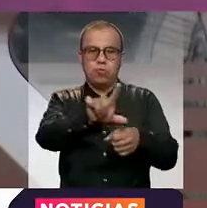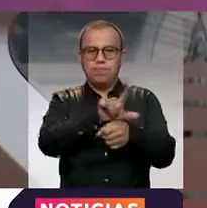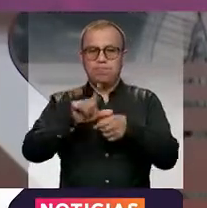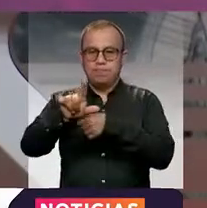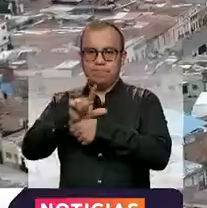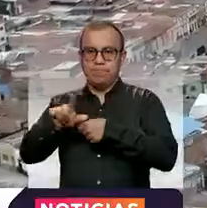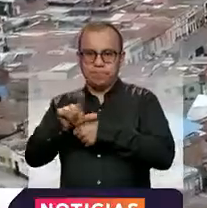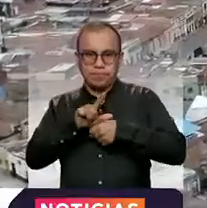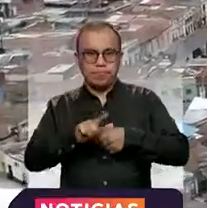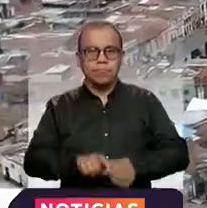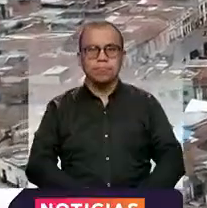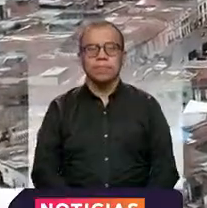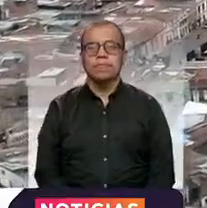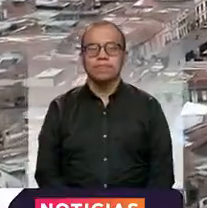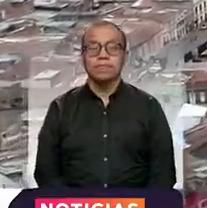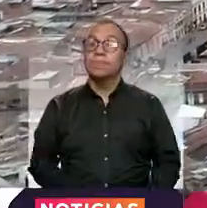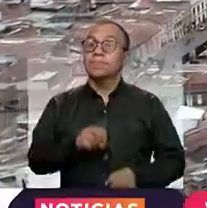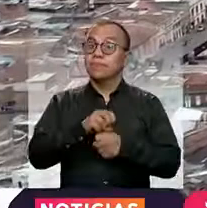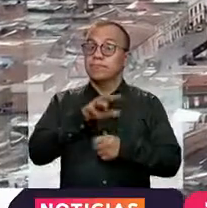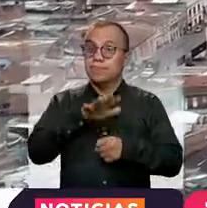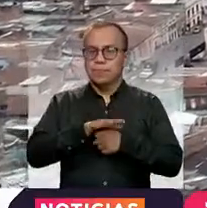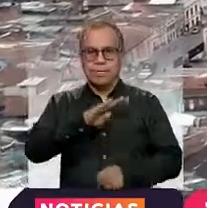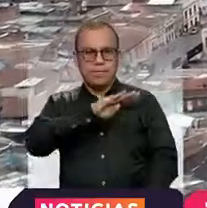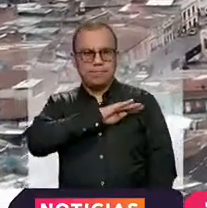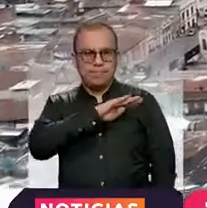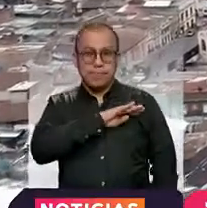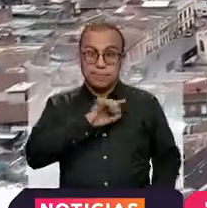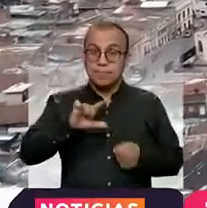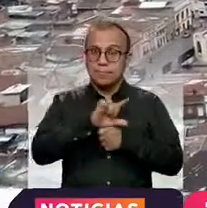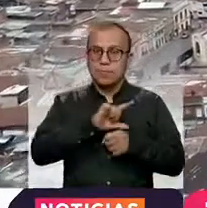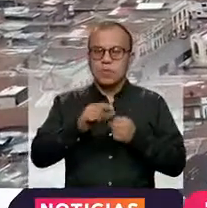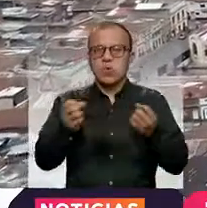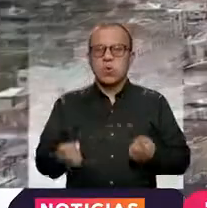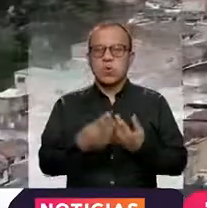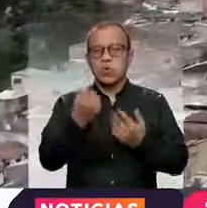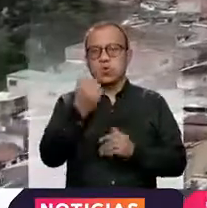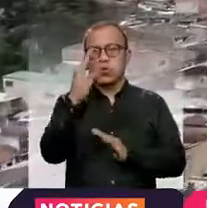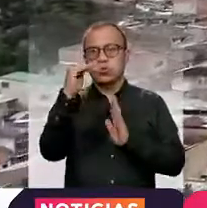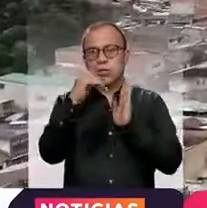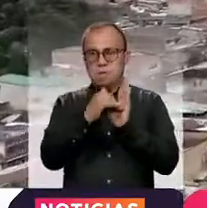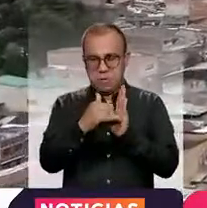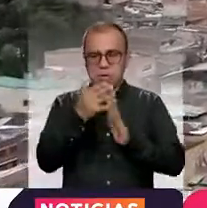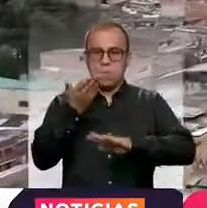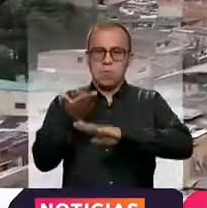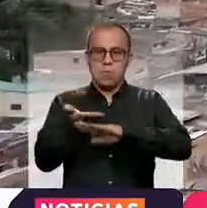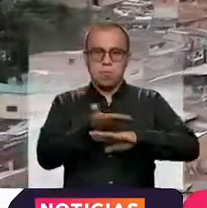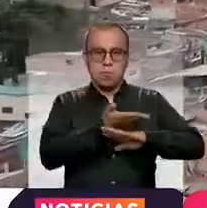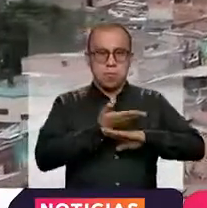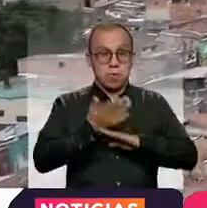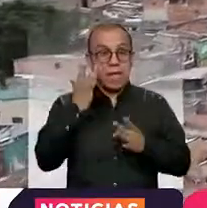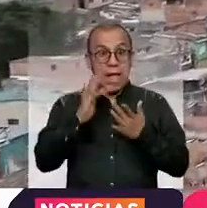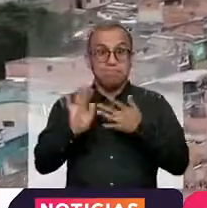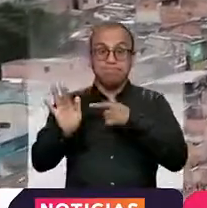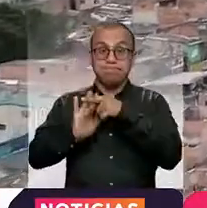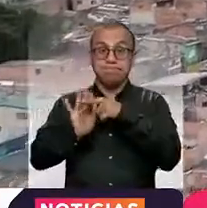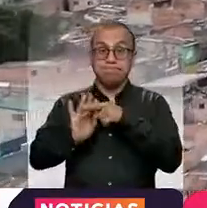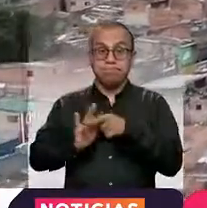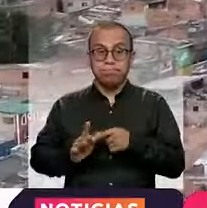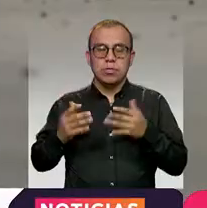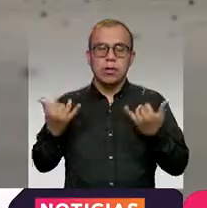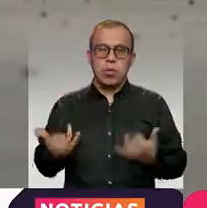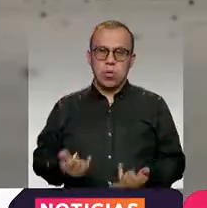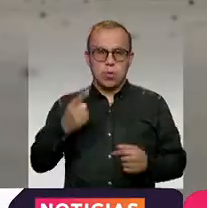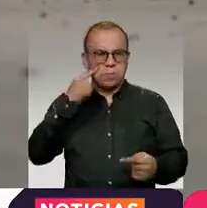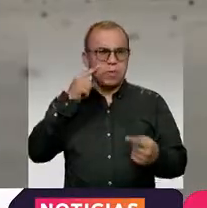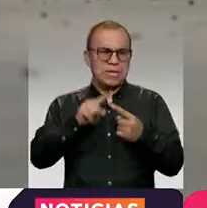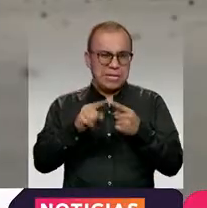localidades. El distrito y las alcaldías locales recibieron más de 12.000 propuestas ciudadanas para implementar en sus barrios. Estas